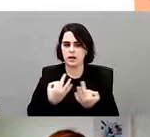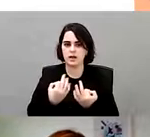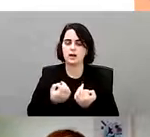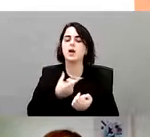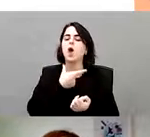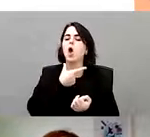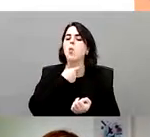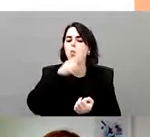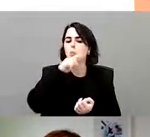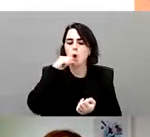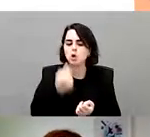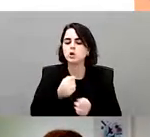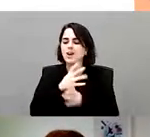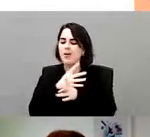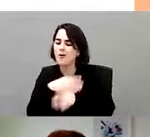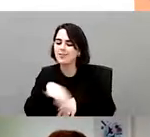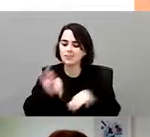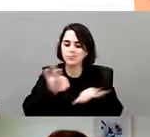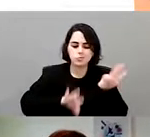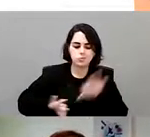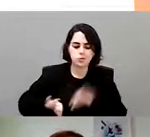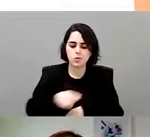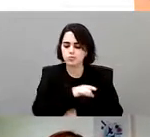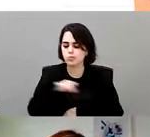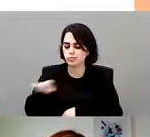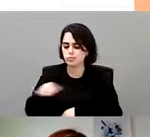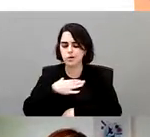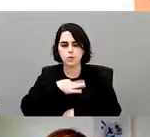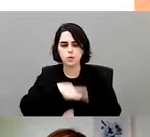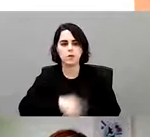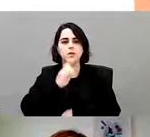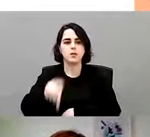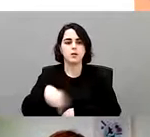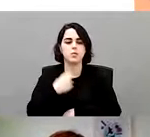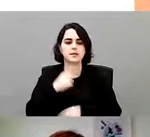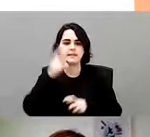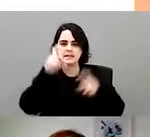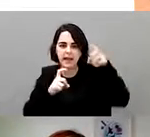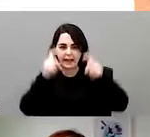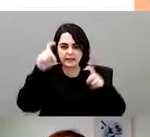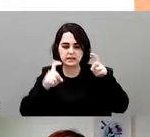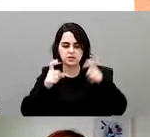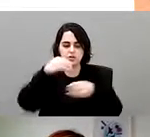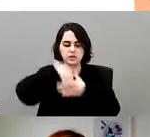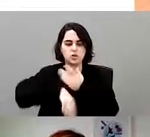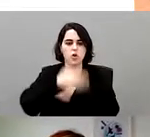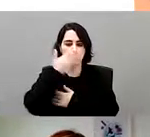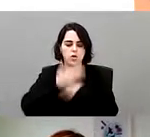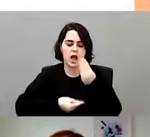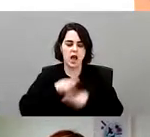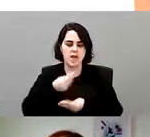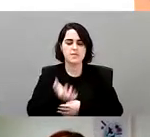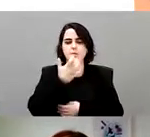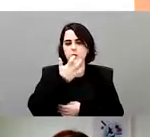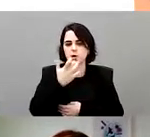2 postres, 2 juguetes para que eligiera uno de los 2. Luego nos enseñaron los gestos que desde el colegio realizaban, como